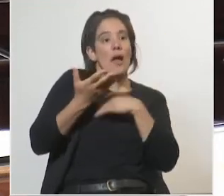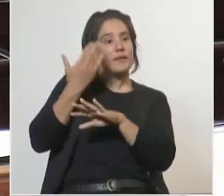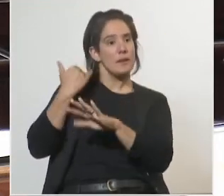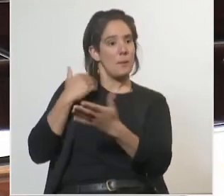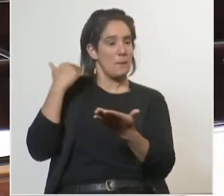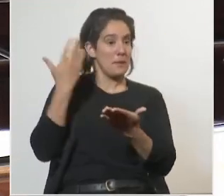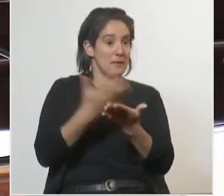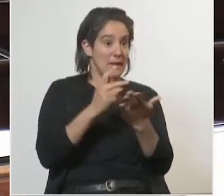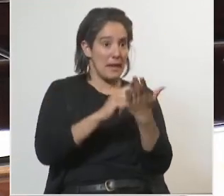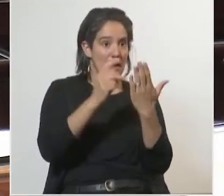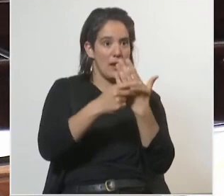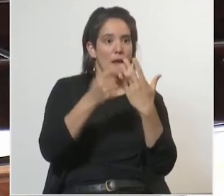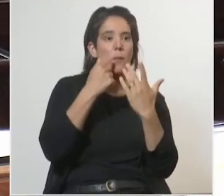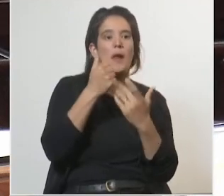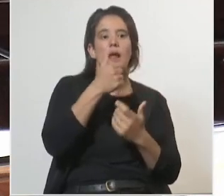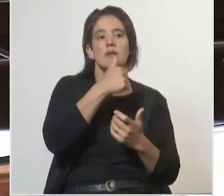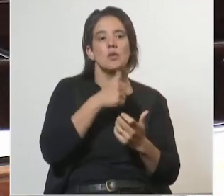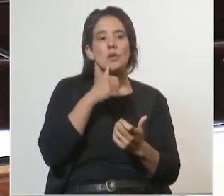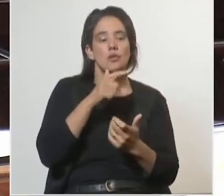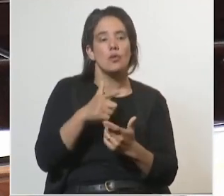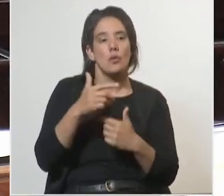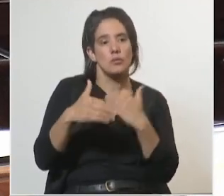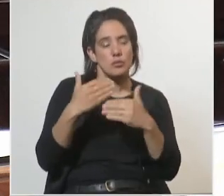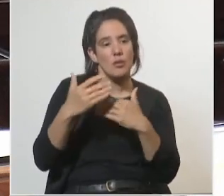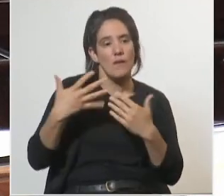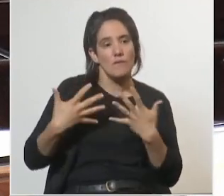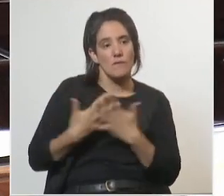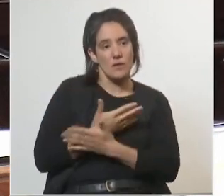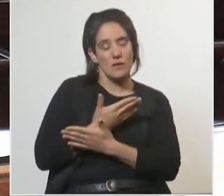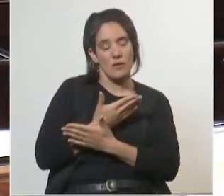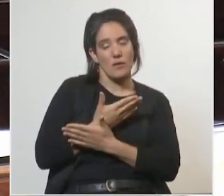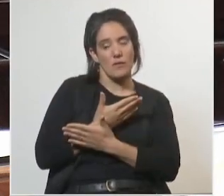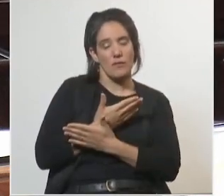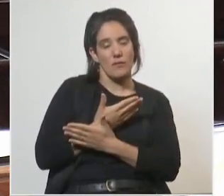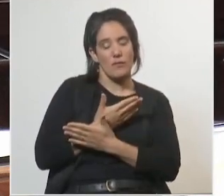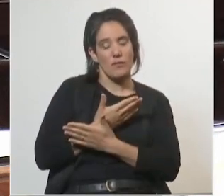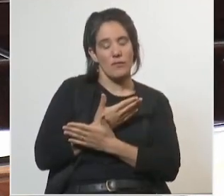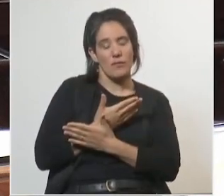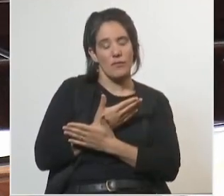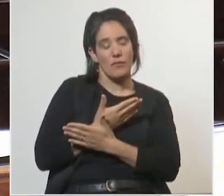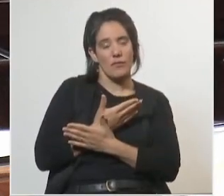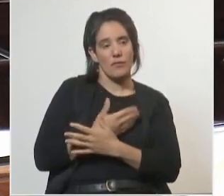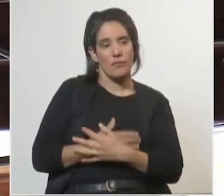el proyecto de ley para reparación a quienes fueron víctimas del